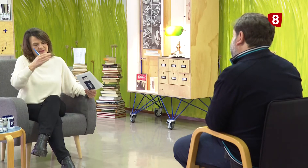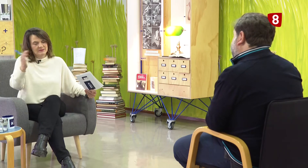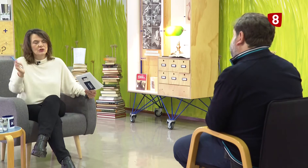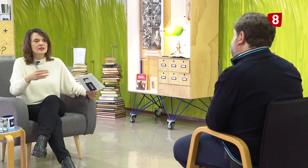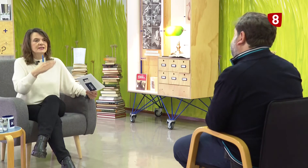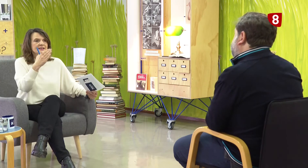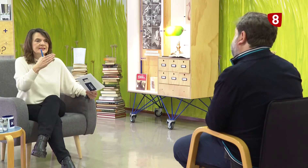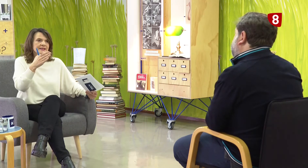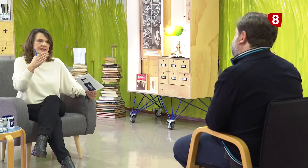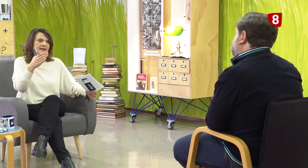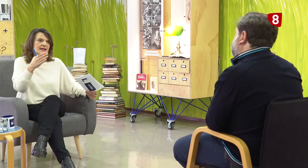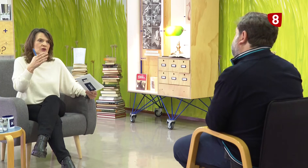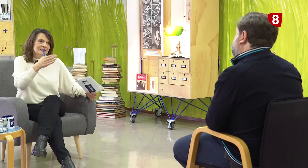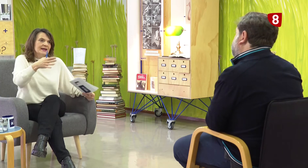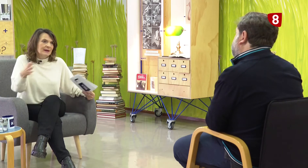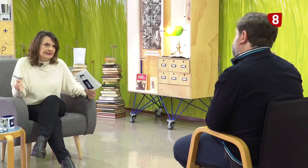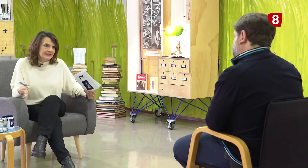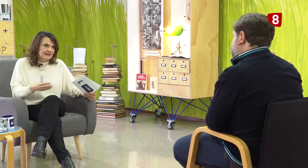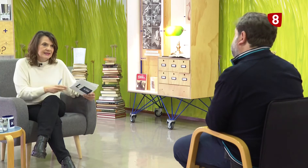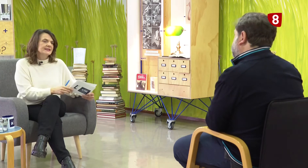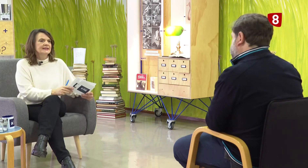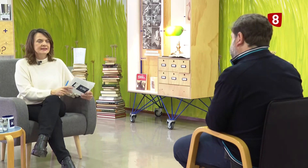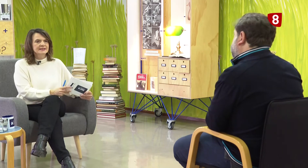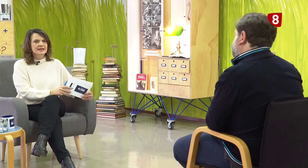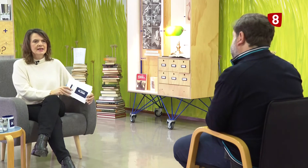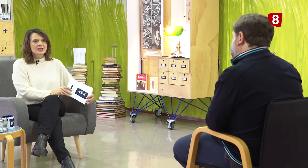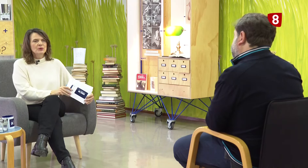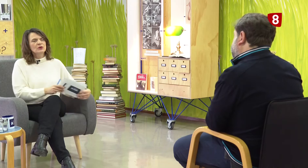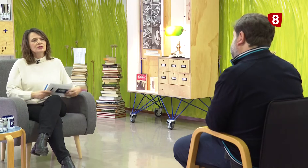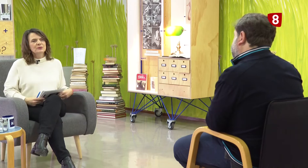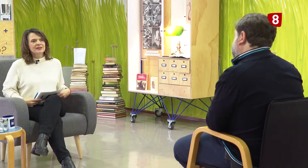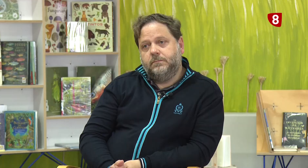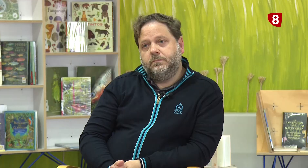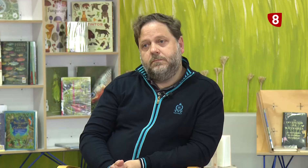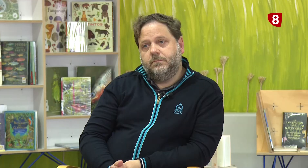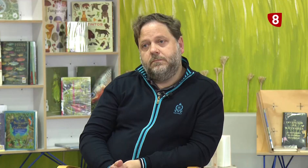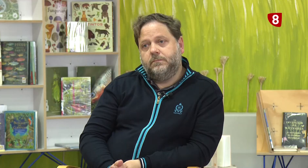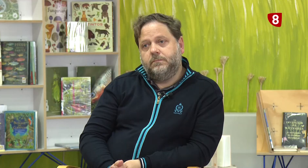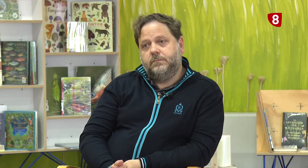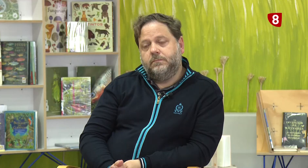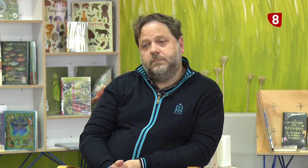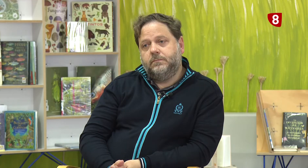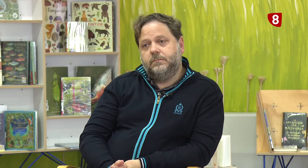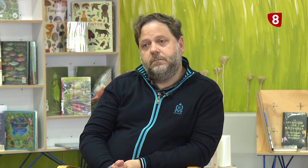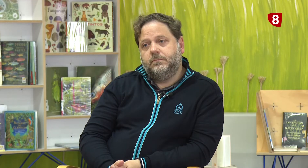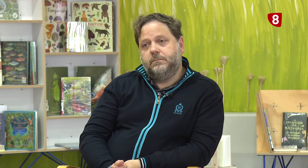mayores que es lo que es la gramática, la sintaxis. Bueno, ¿cómo se puede llegar a expresar,